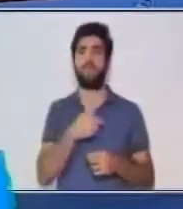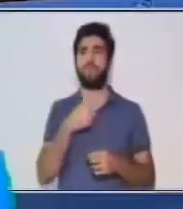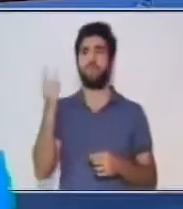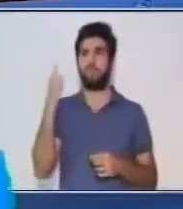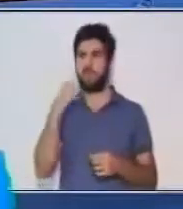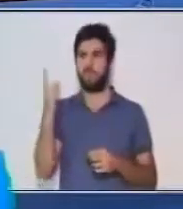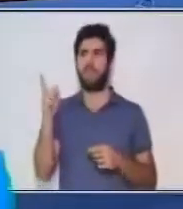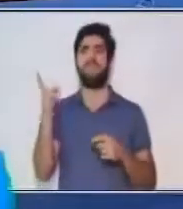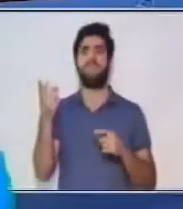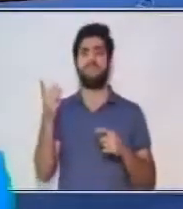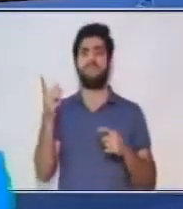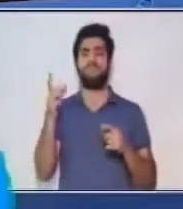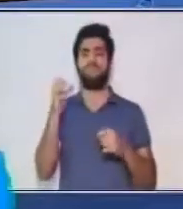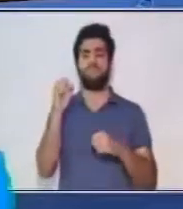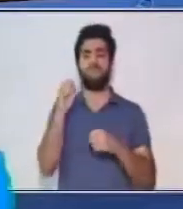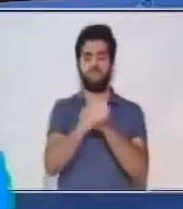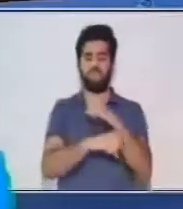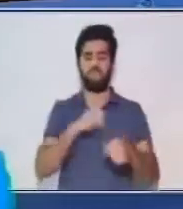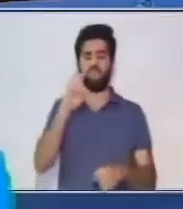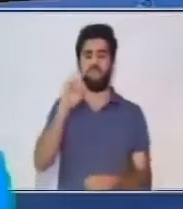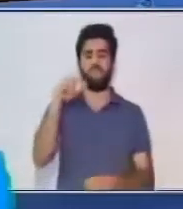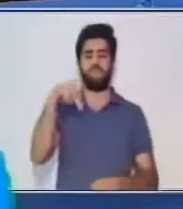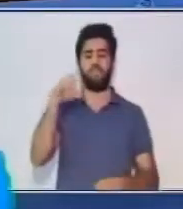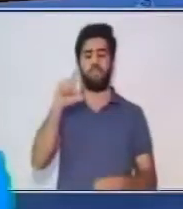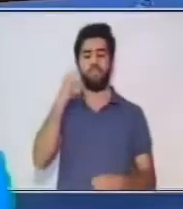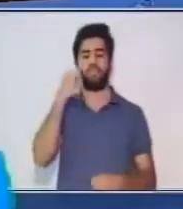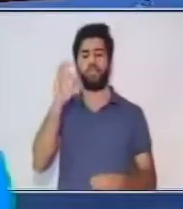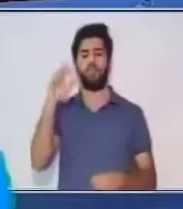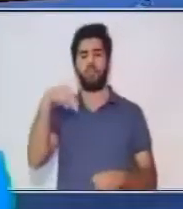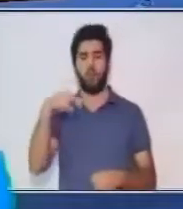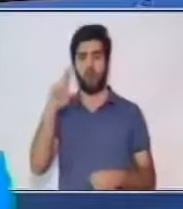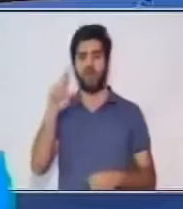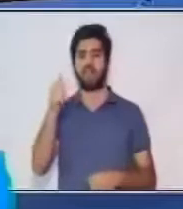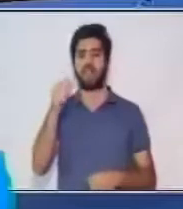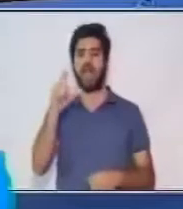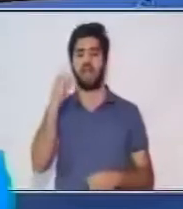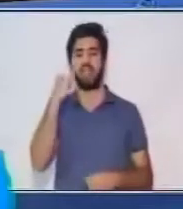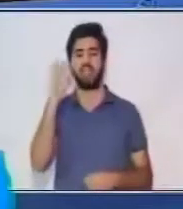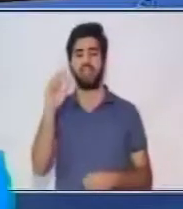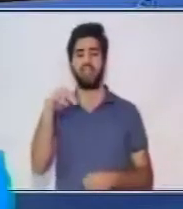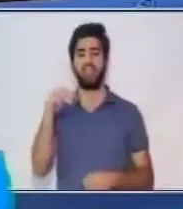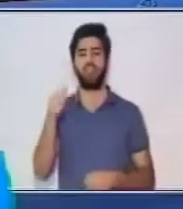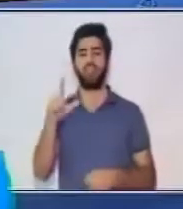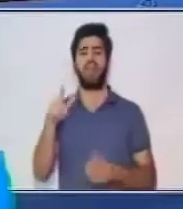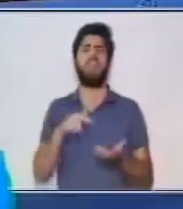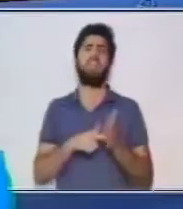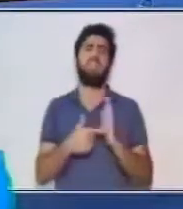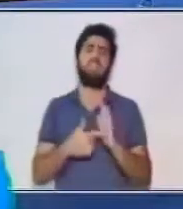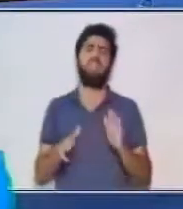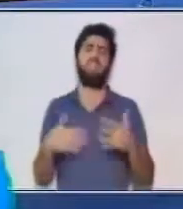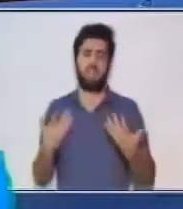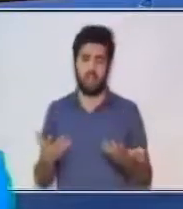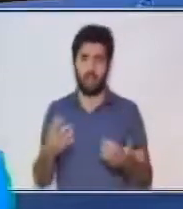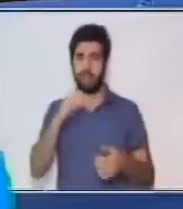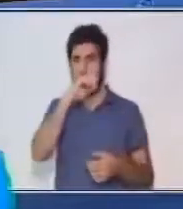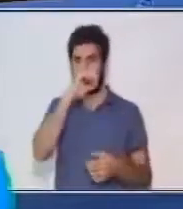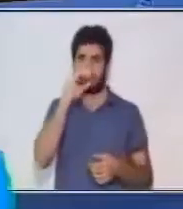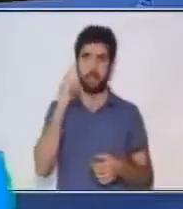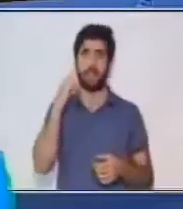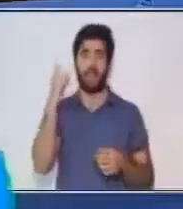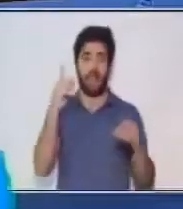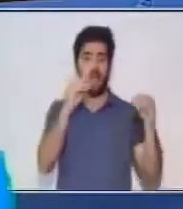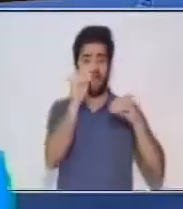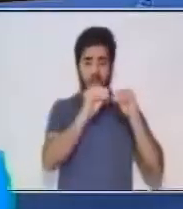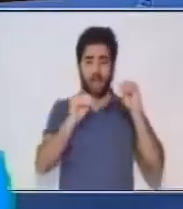una función racional. Una función racional se define como el cociente de